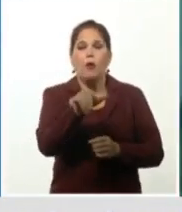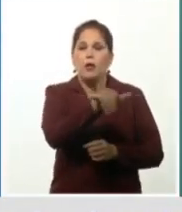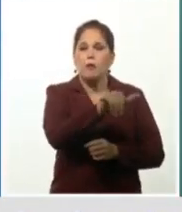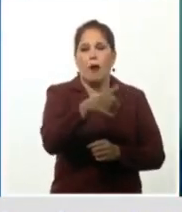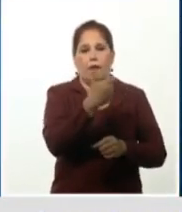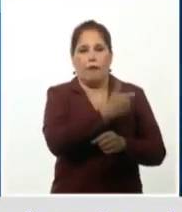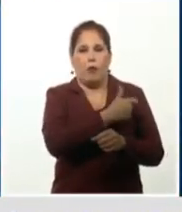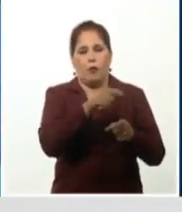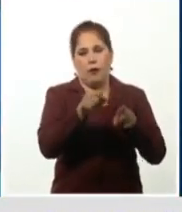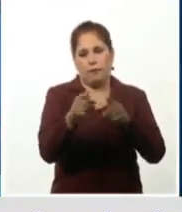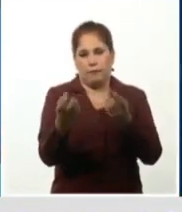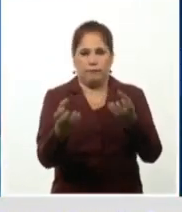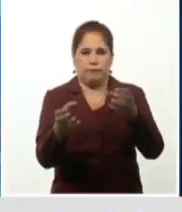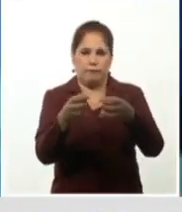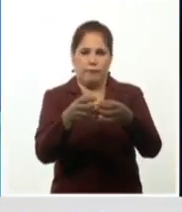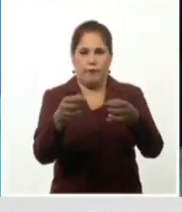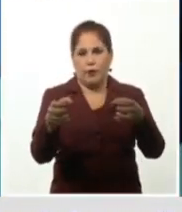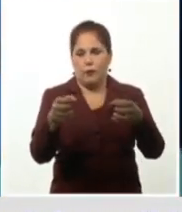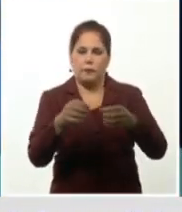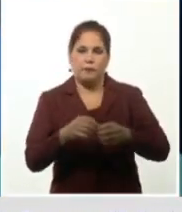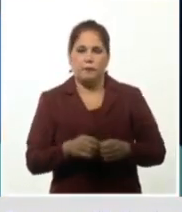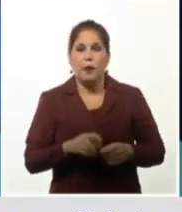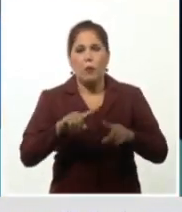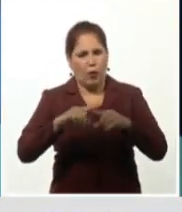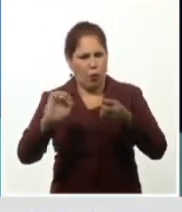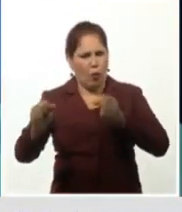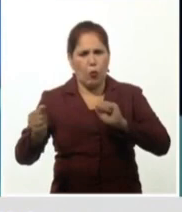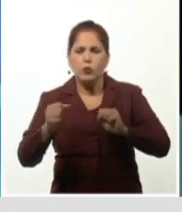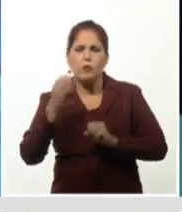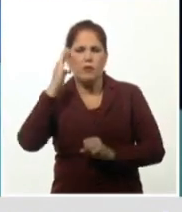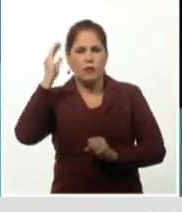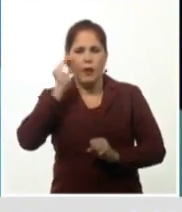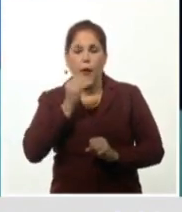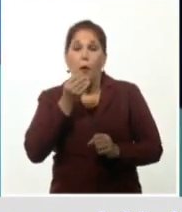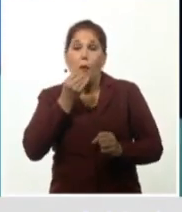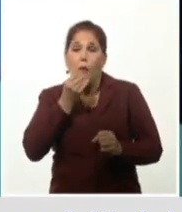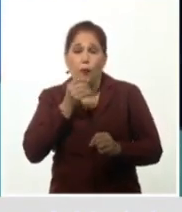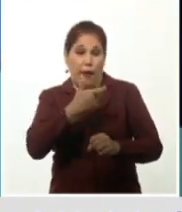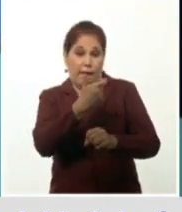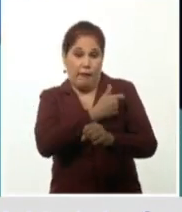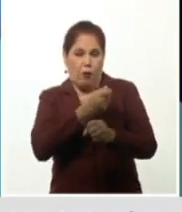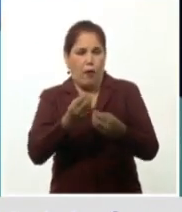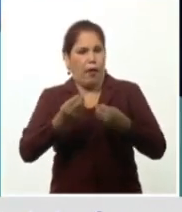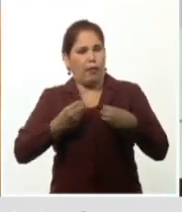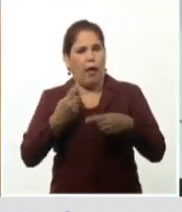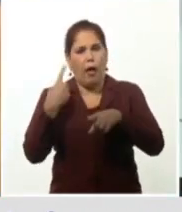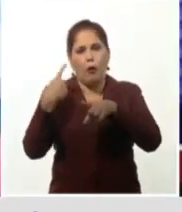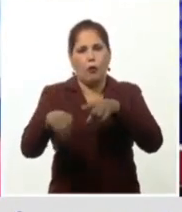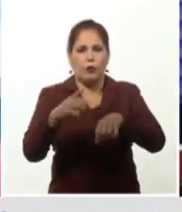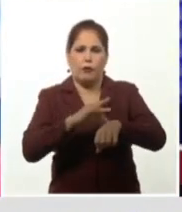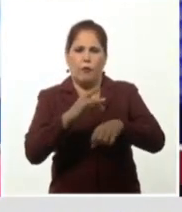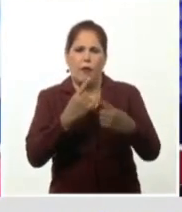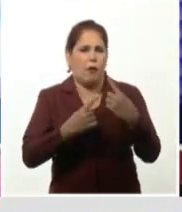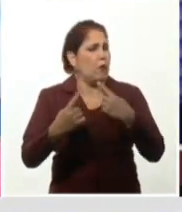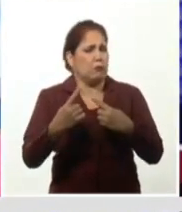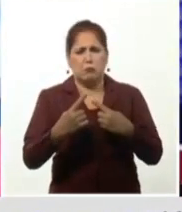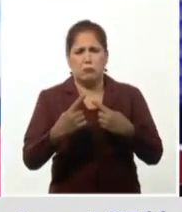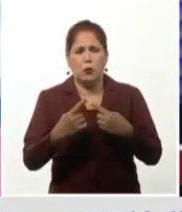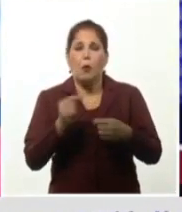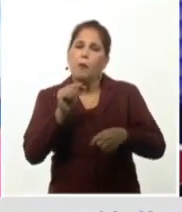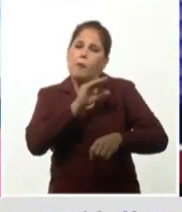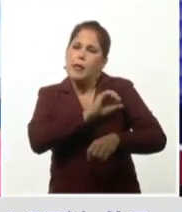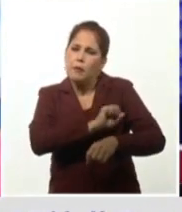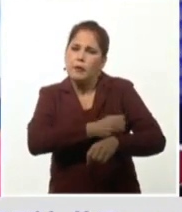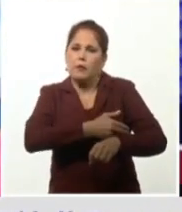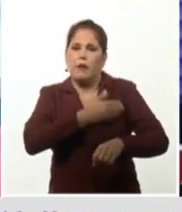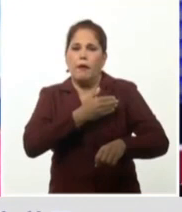hace referencia al placebo, porque es el control que nos permite evaluar y comparar qué es lo que está ocurriendo. Hay algunas personas que dicen